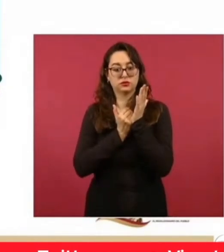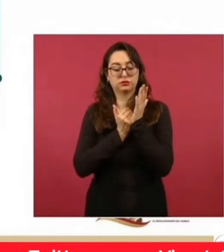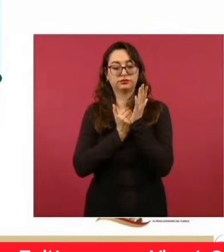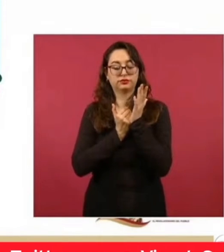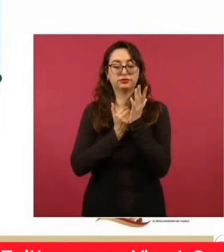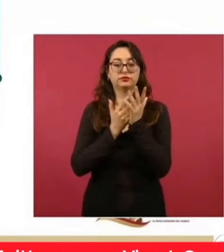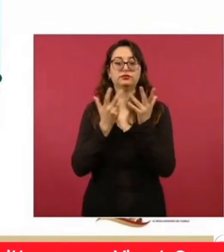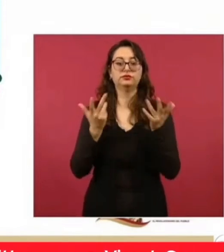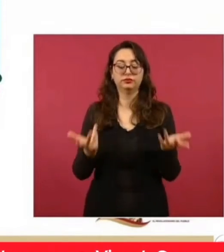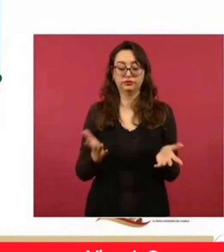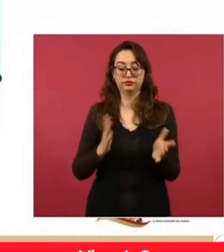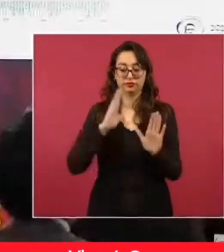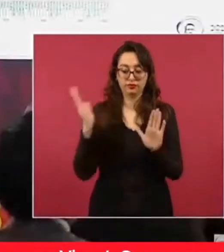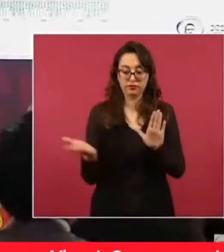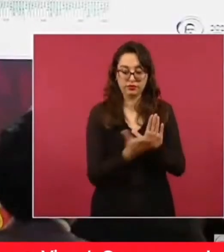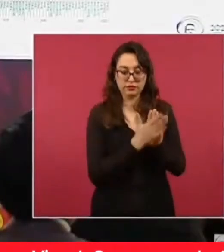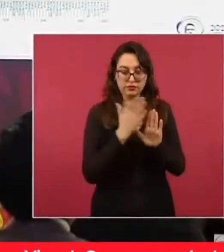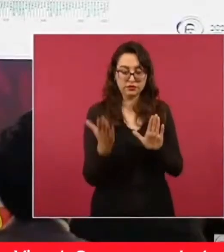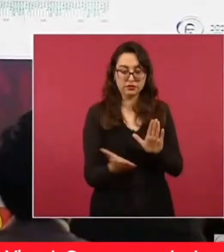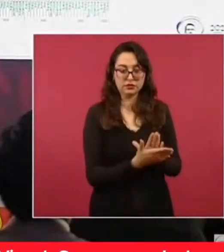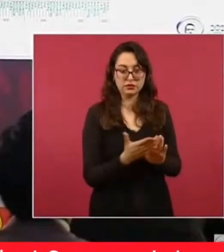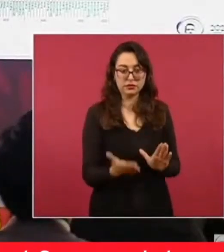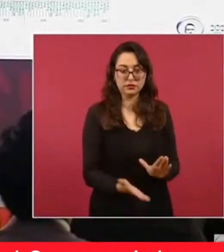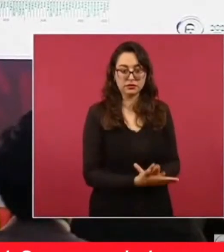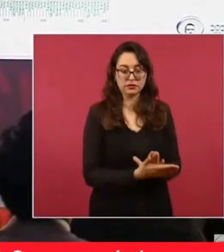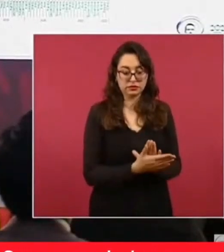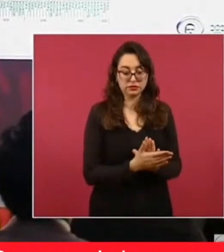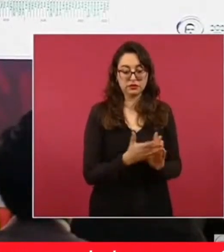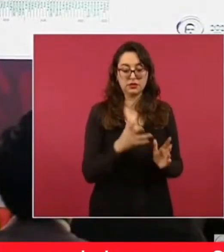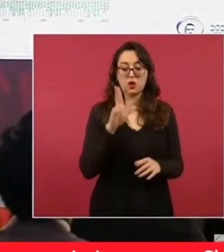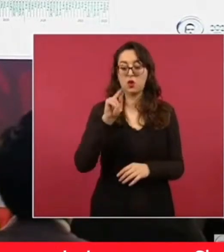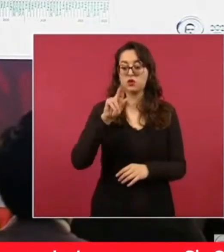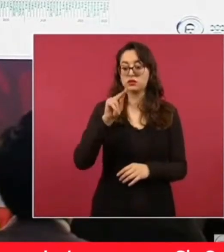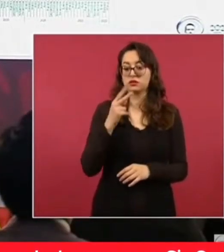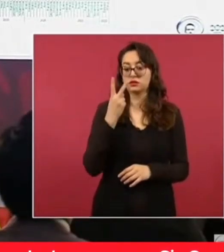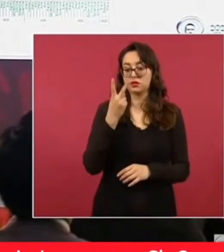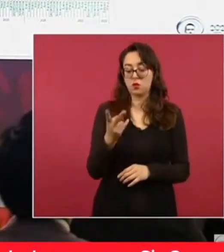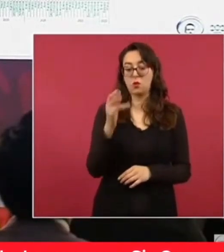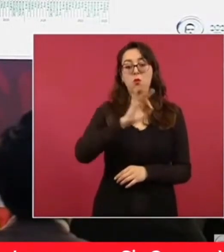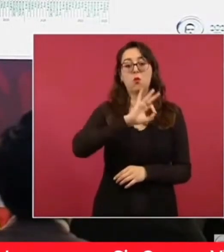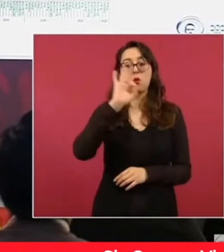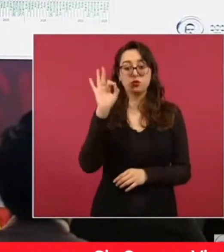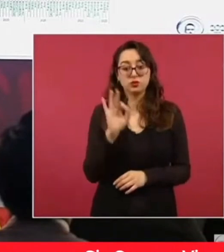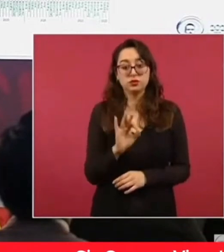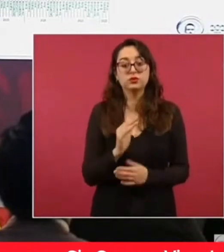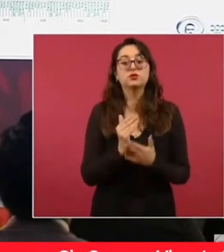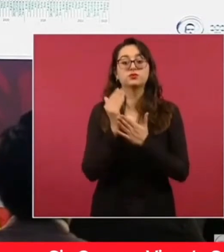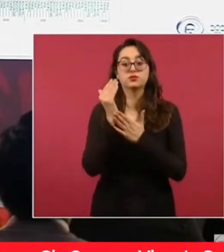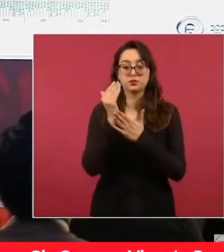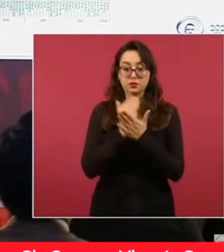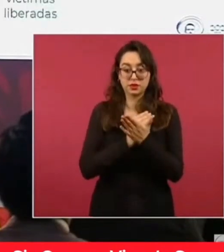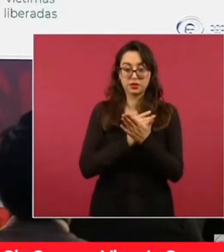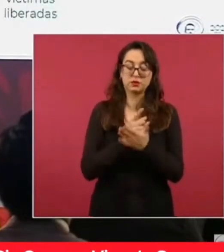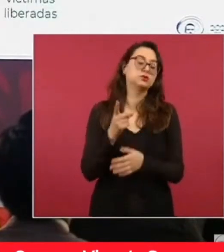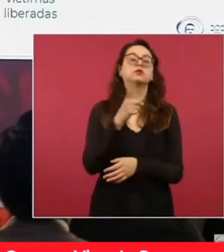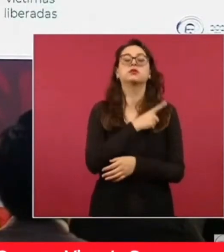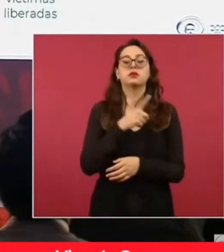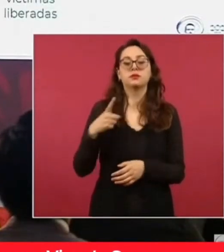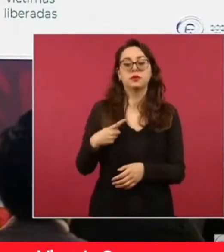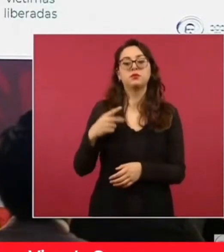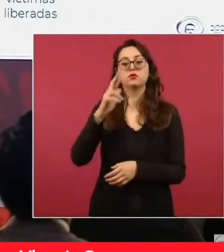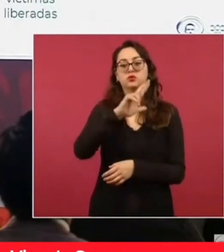en cuanto a carpetas de investigaciones el 82% menos de este delito hay que reconocer adelante